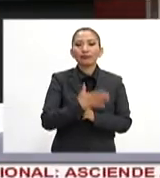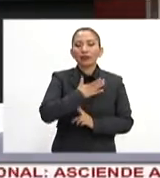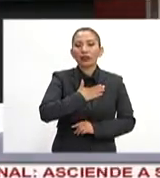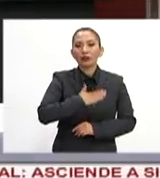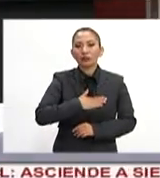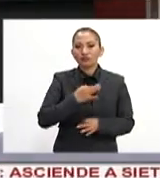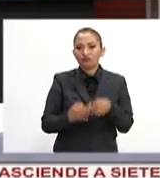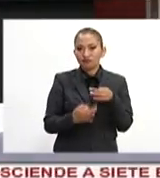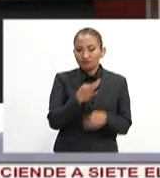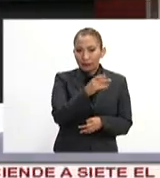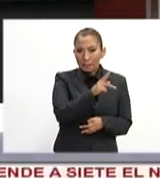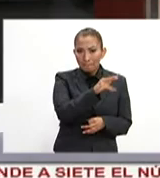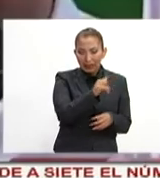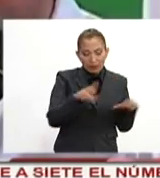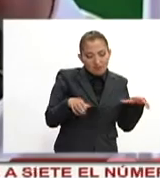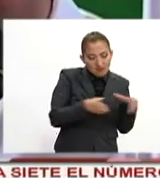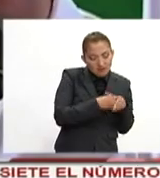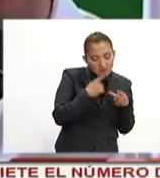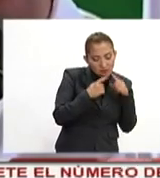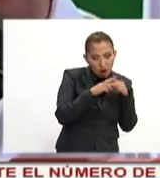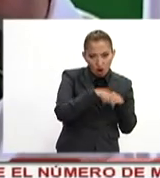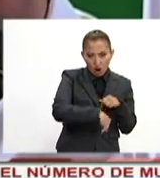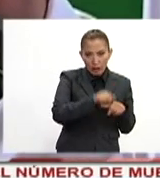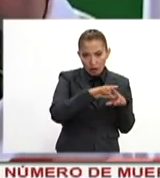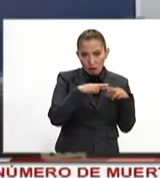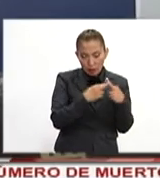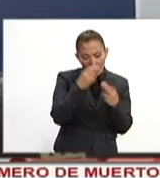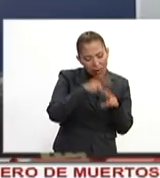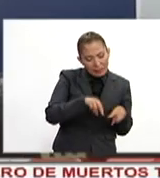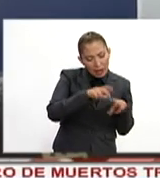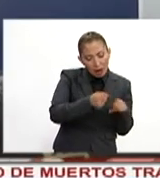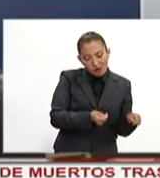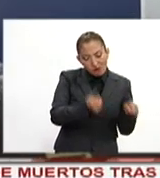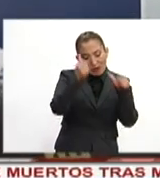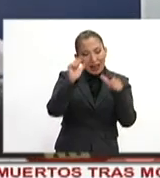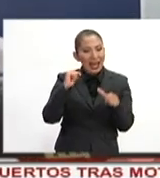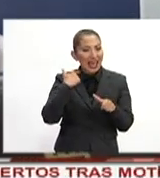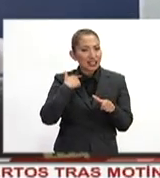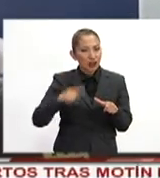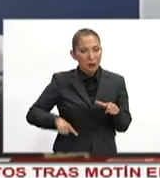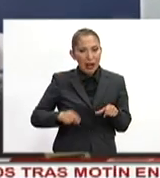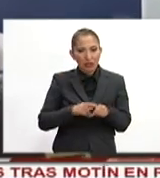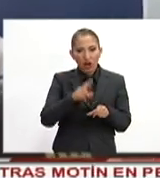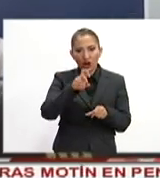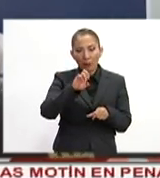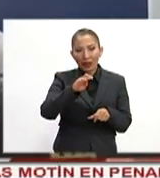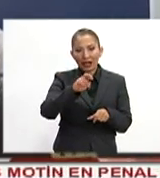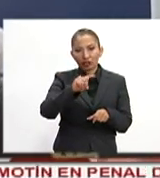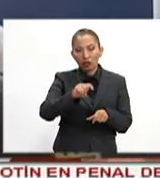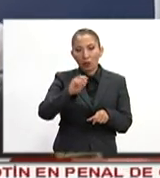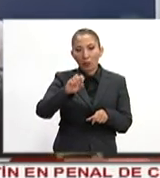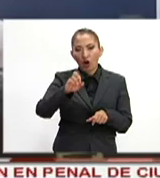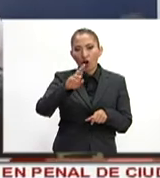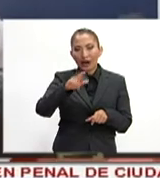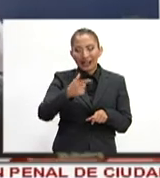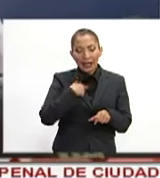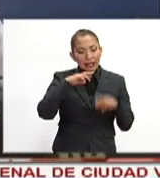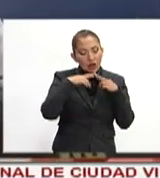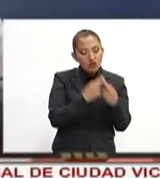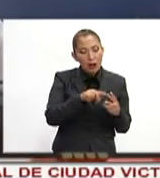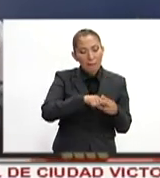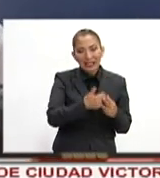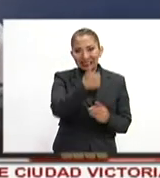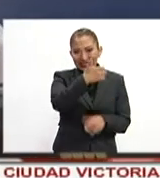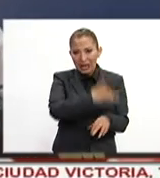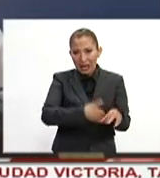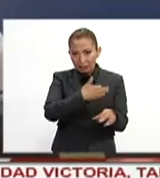Justicia Partidaria del PRI va a sesionar este día para analizar la expulsión del exgobernador de Quintana Roo, Roberto Borge. La sesión va a iniciar a las